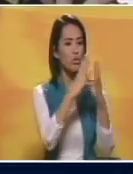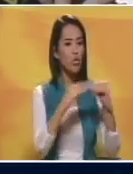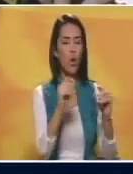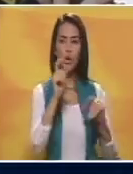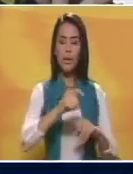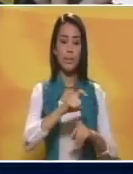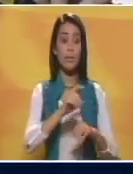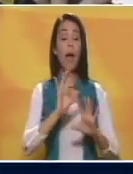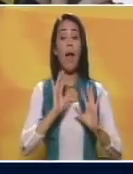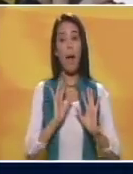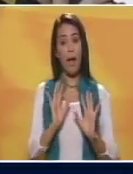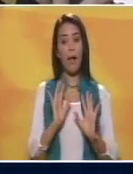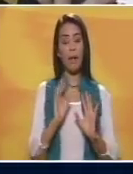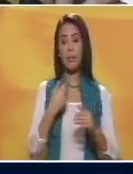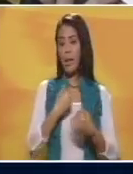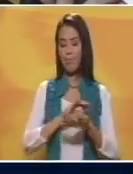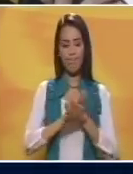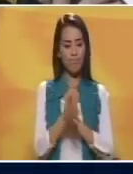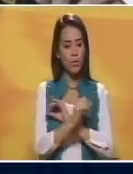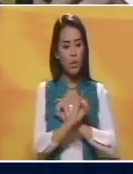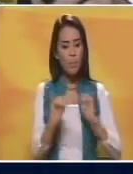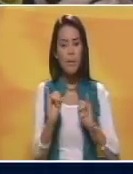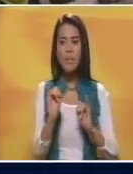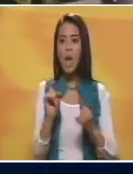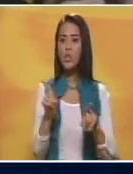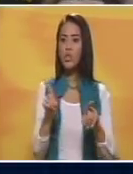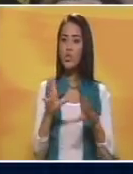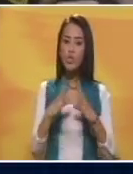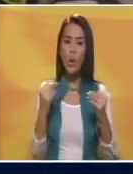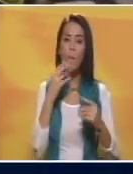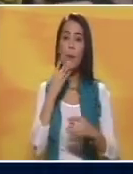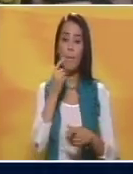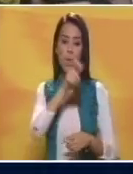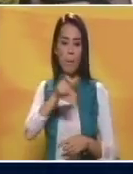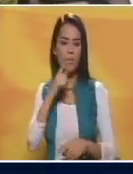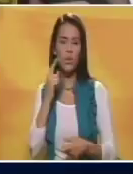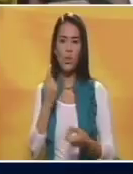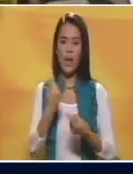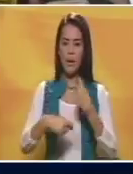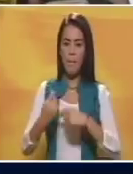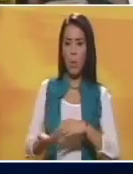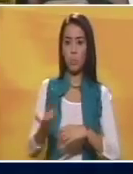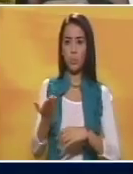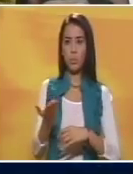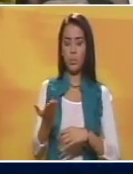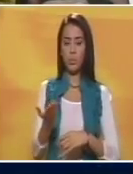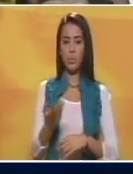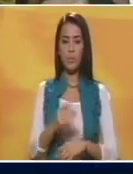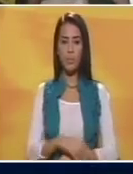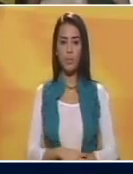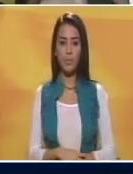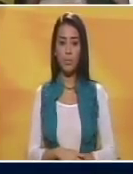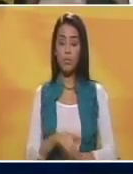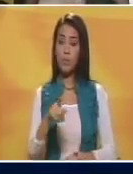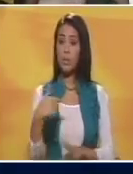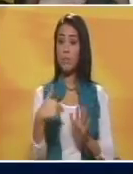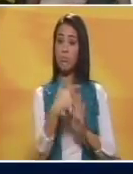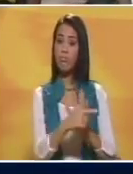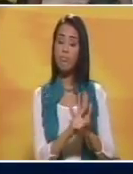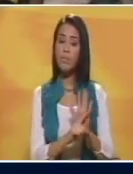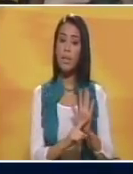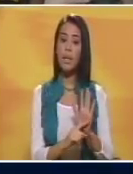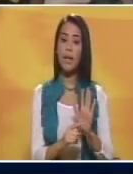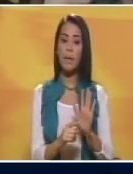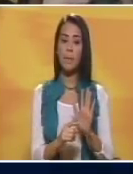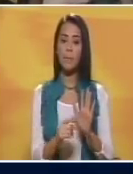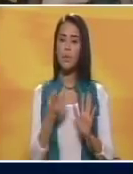día se acabará la especulación, se acabará el bachaqueo y usted no sufrirá para conseguir su comida. De tal manera que ante la escalada de precios y ante la escasez, el